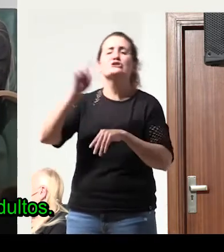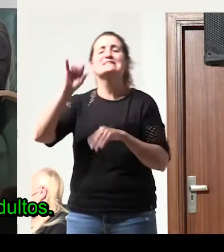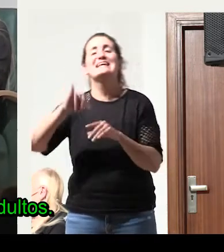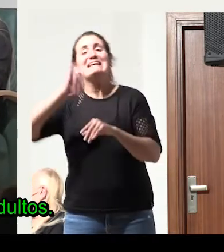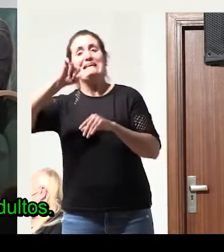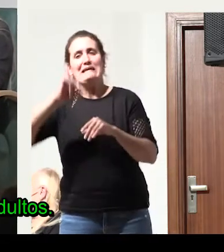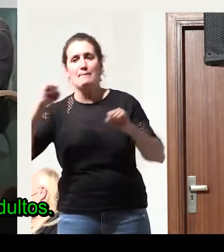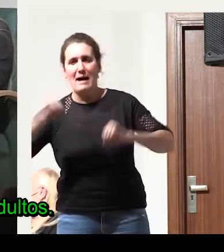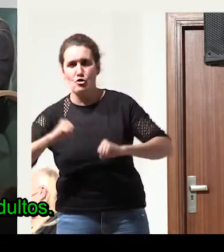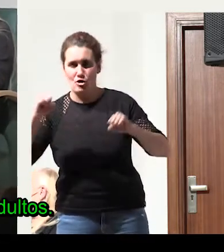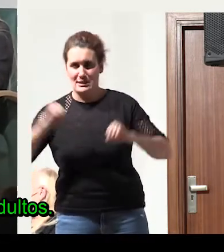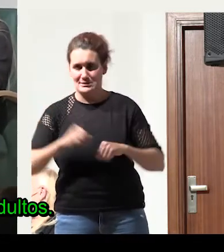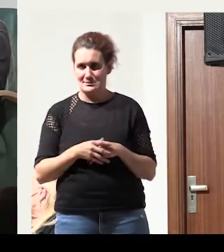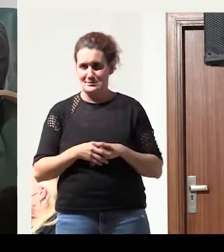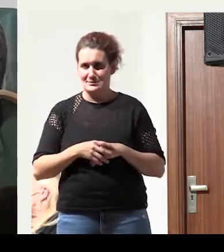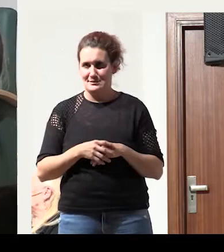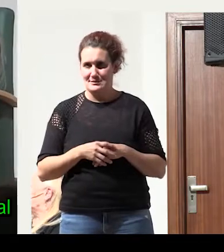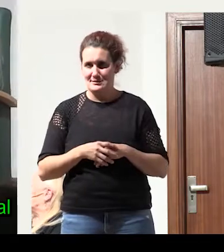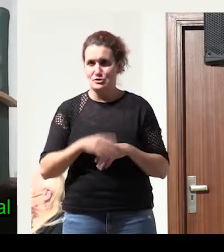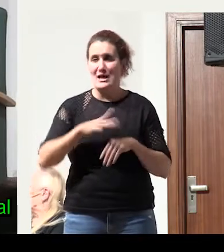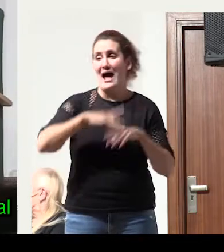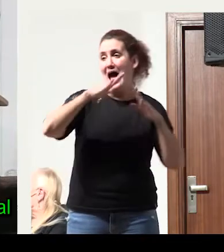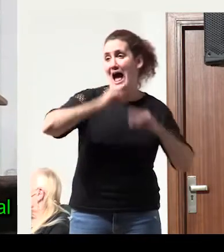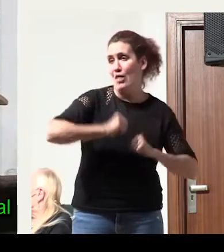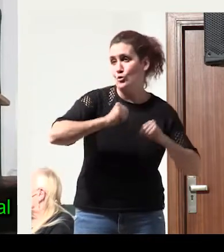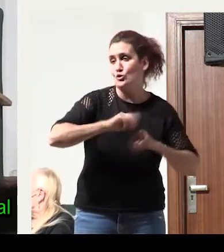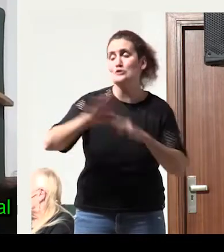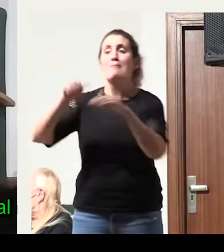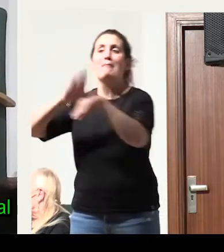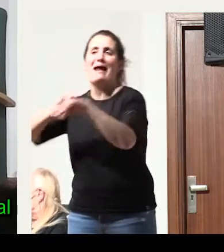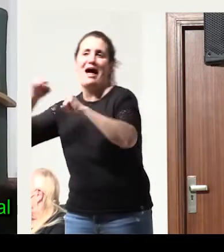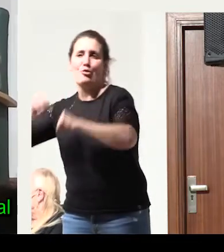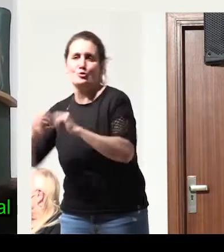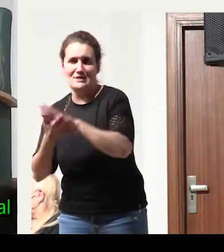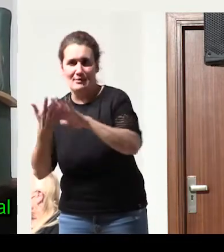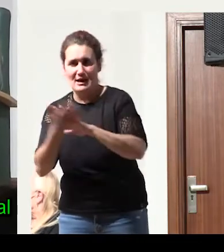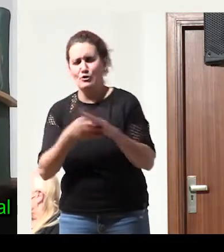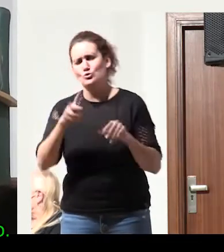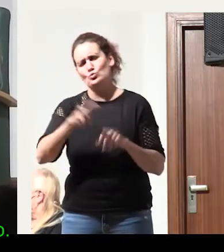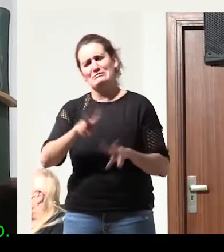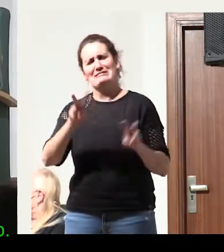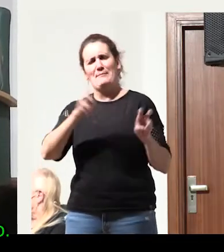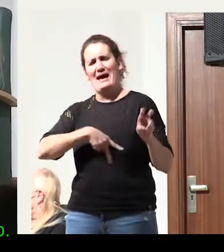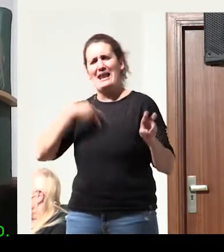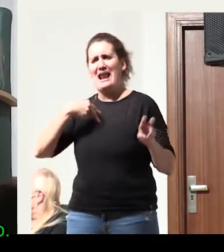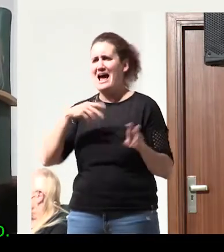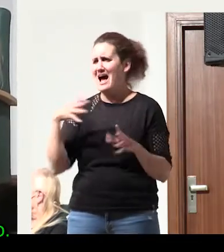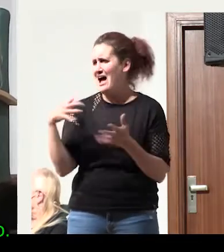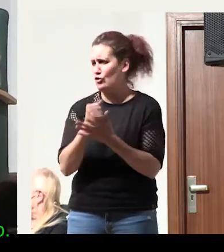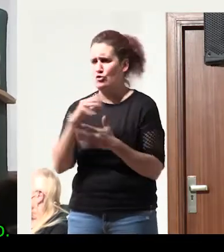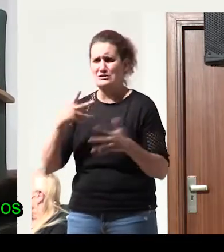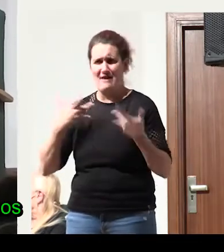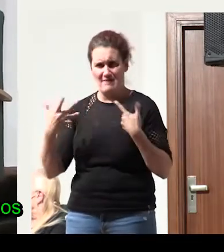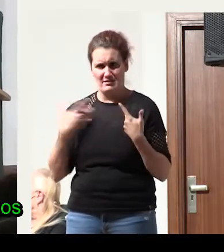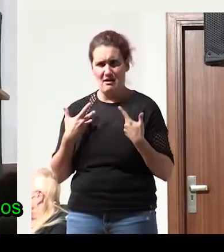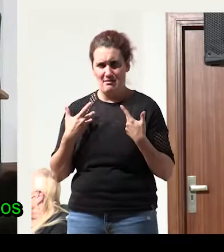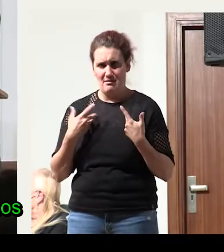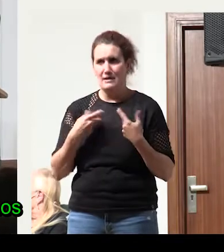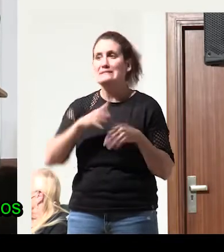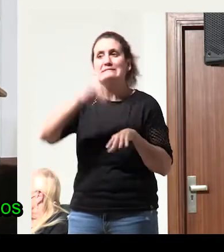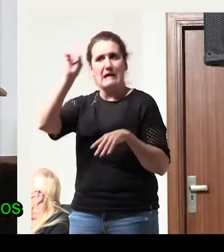hablando adultos para adultos. Sí. ¿No? Entonces, es un tema general que nos afecta a todas, también a las feministas, ojo. También las